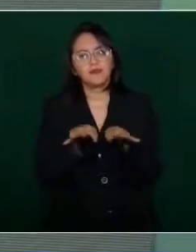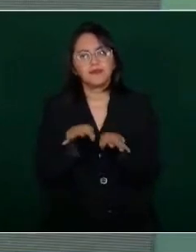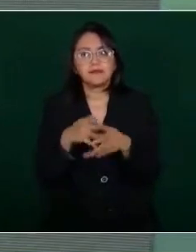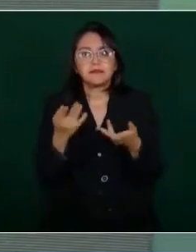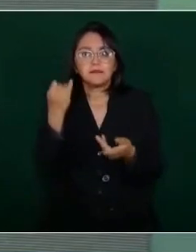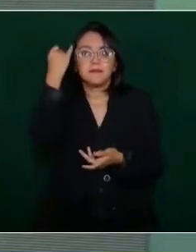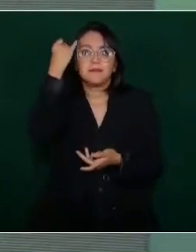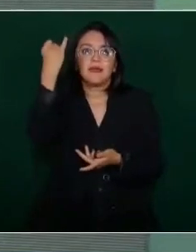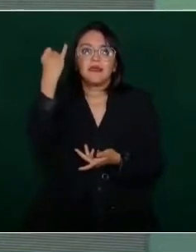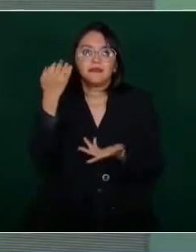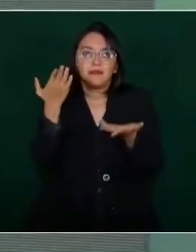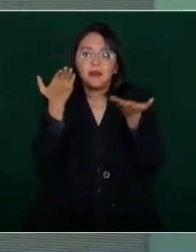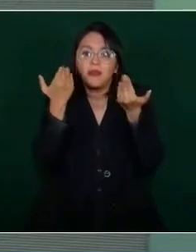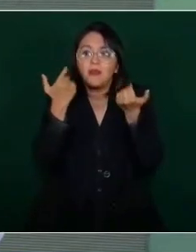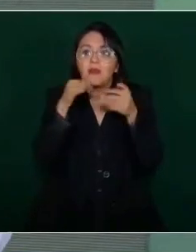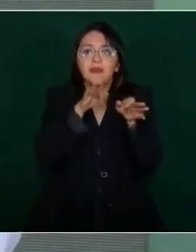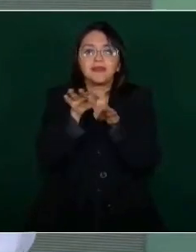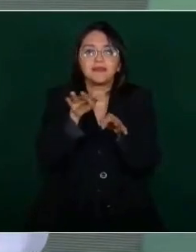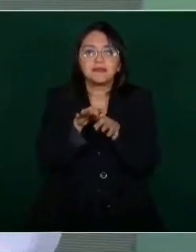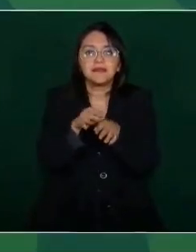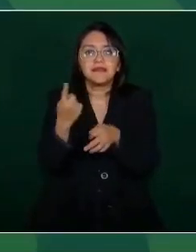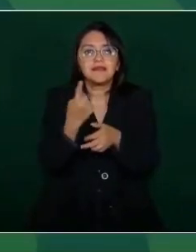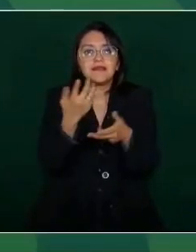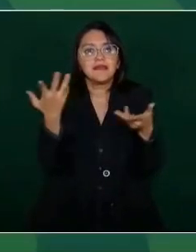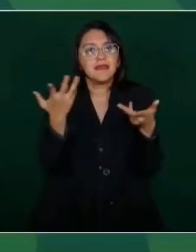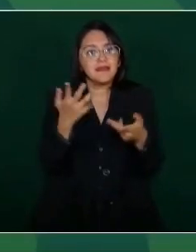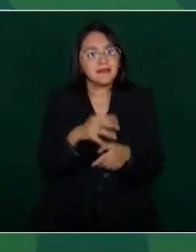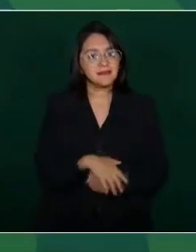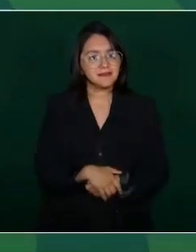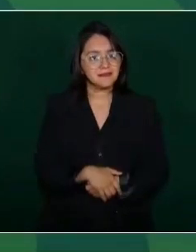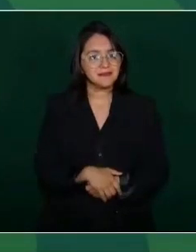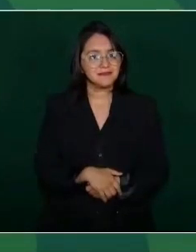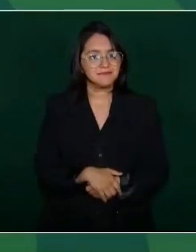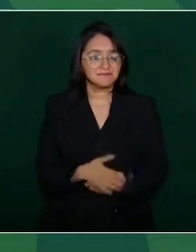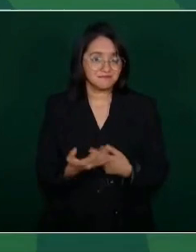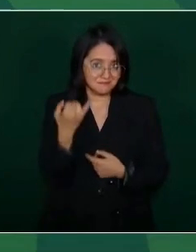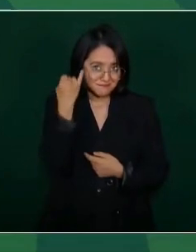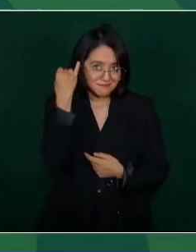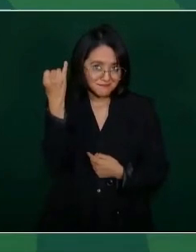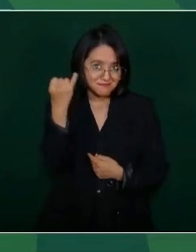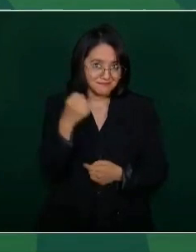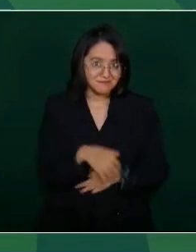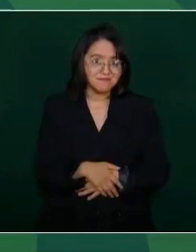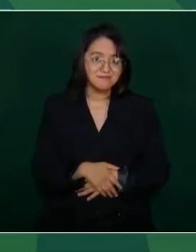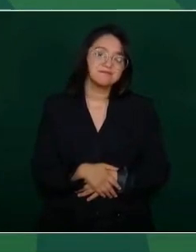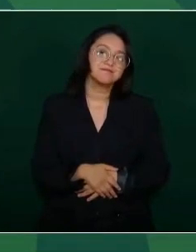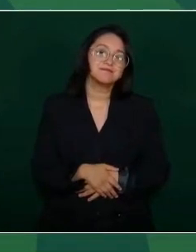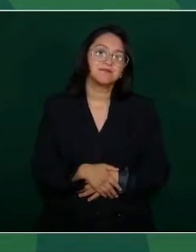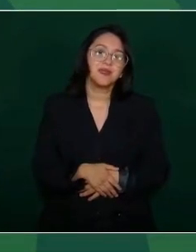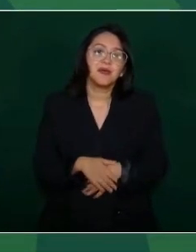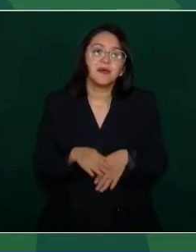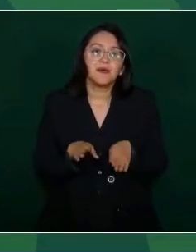haríamos? ¿Sí? Sin los trabajadores, ¿cómo